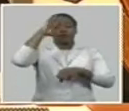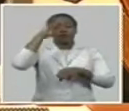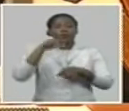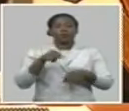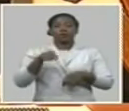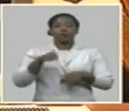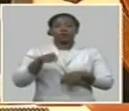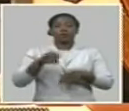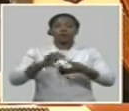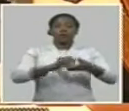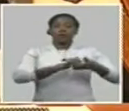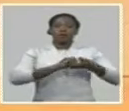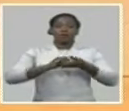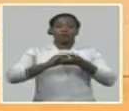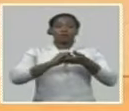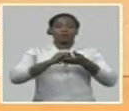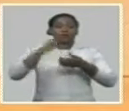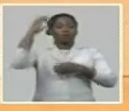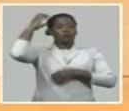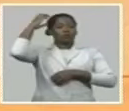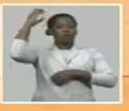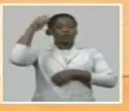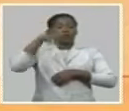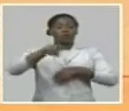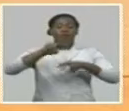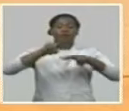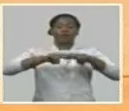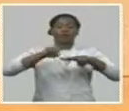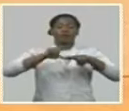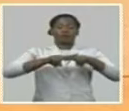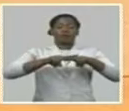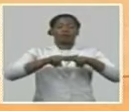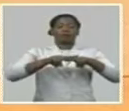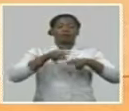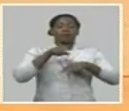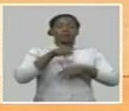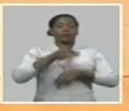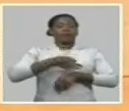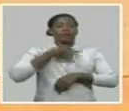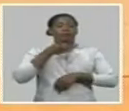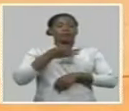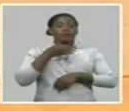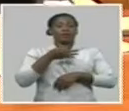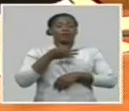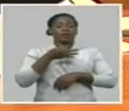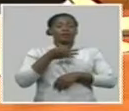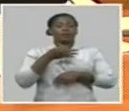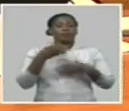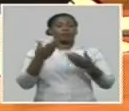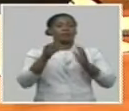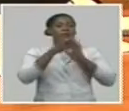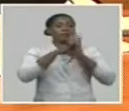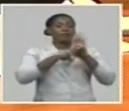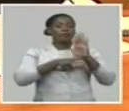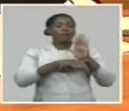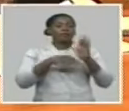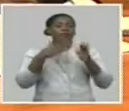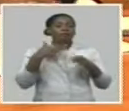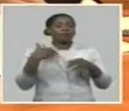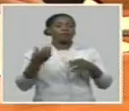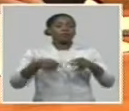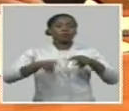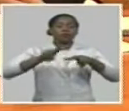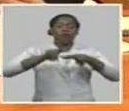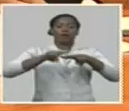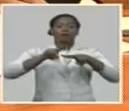gobernador de la capital pero en la torcida zapata me gustaría gobernador que nos hablara de las medidas que ha ido adoptando la capital para